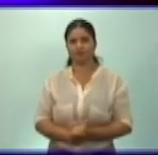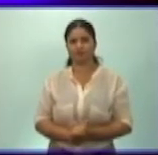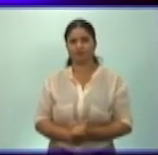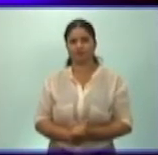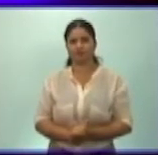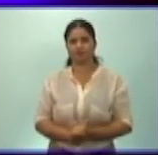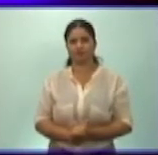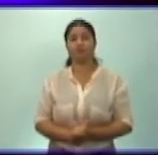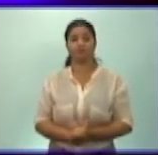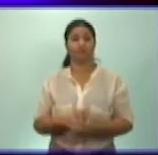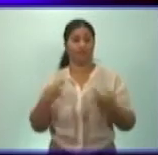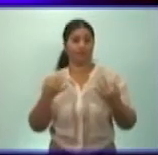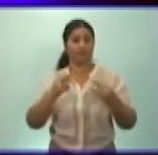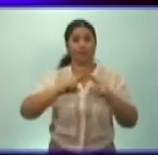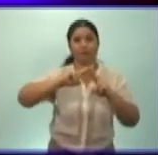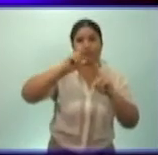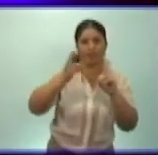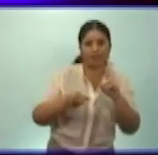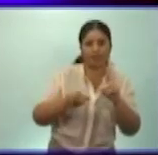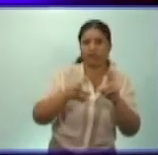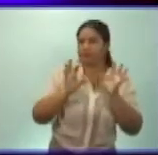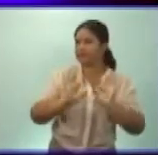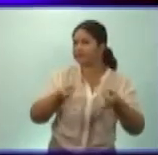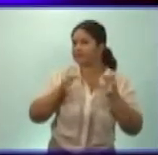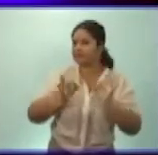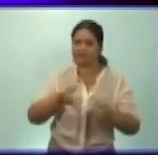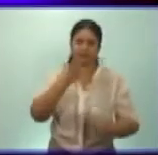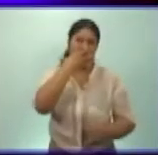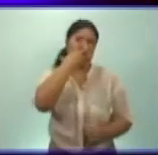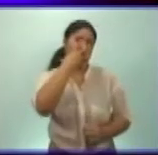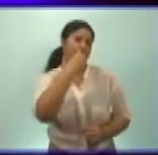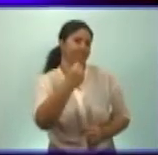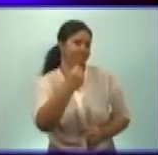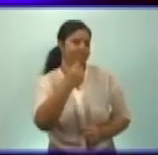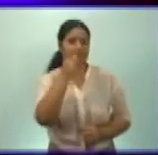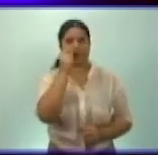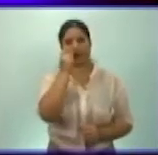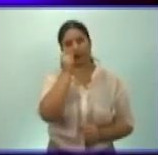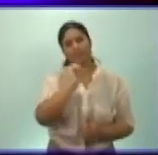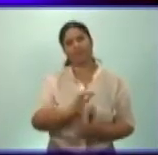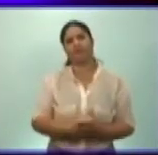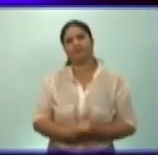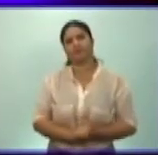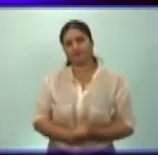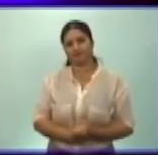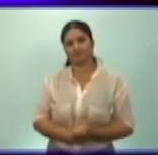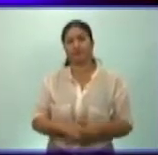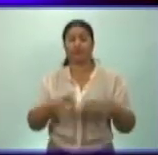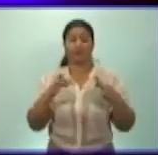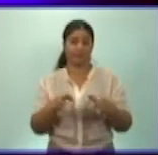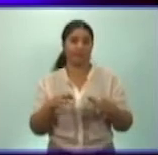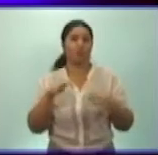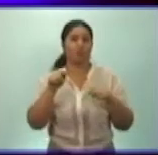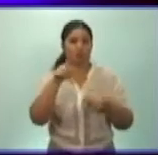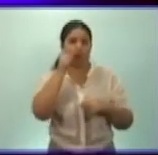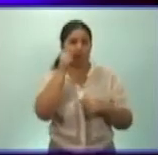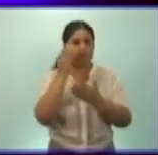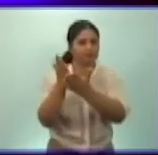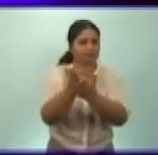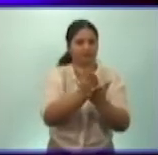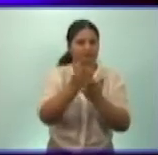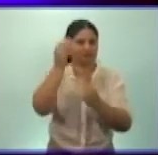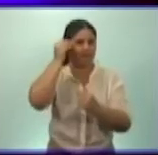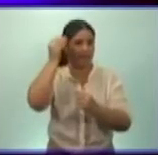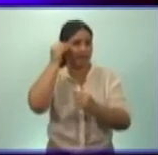el teatro siempre fue su pasión. Lo llevó incluso a la cárcel por deudas y a deambular por varias